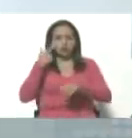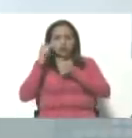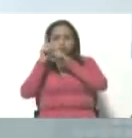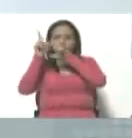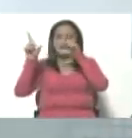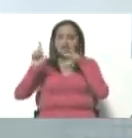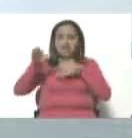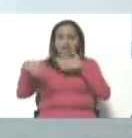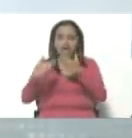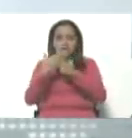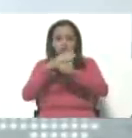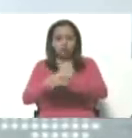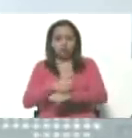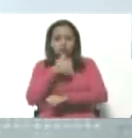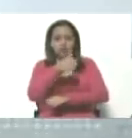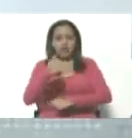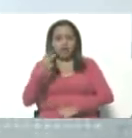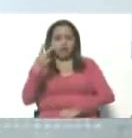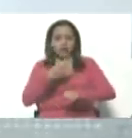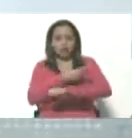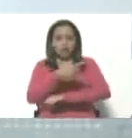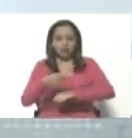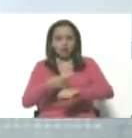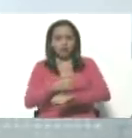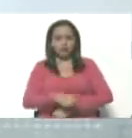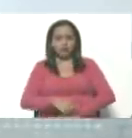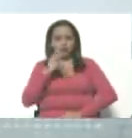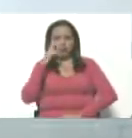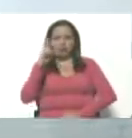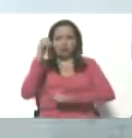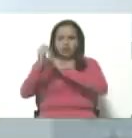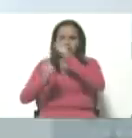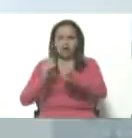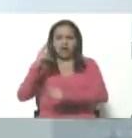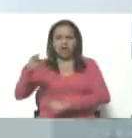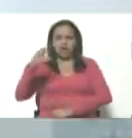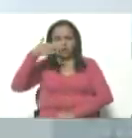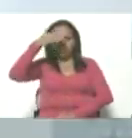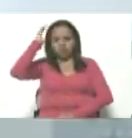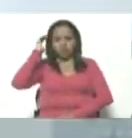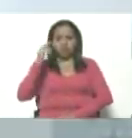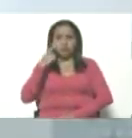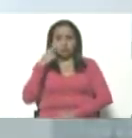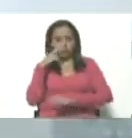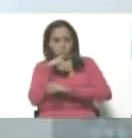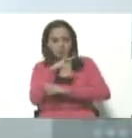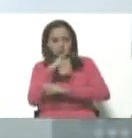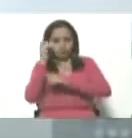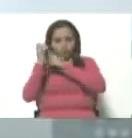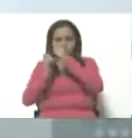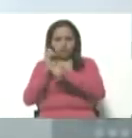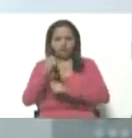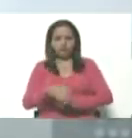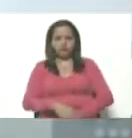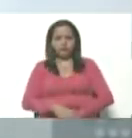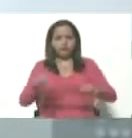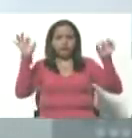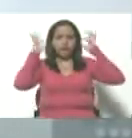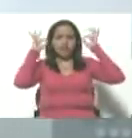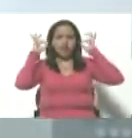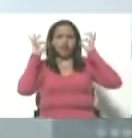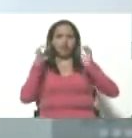malojillo. Héctor Rodríguez, ahí te estoy viendo, en las cámaras aquí internas. Erika